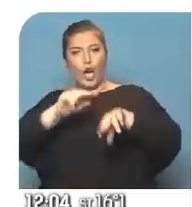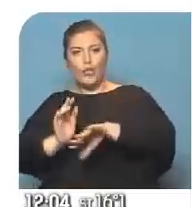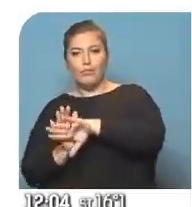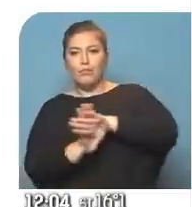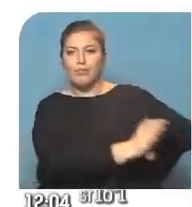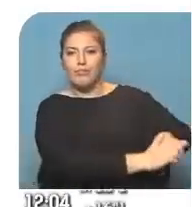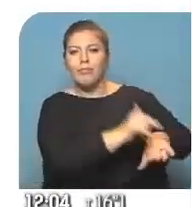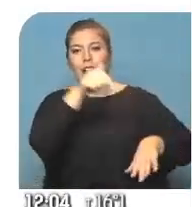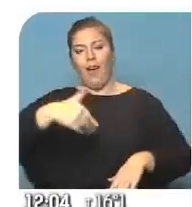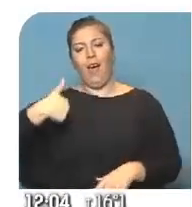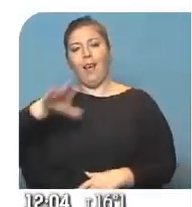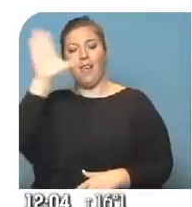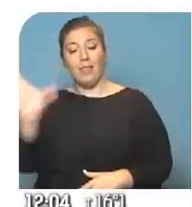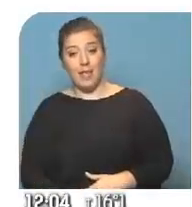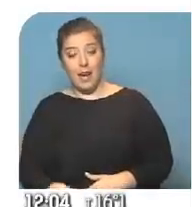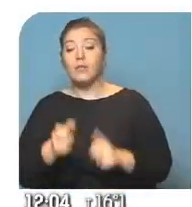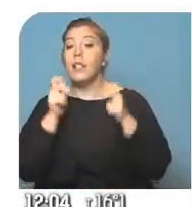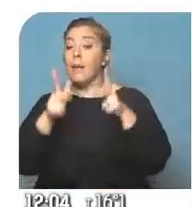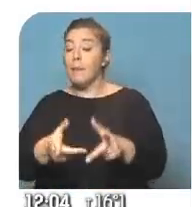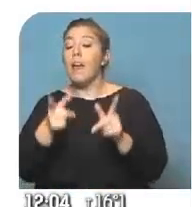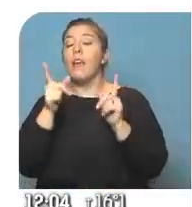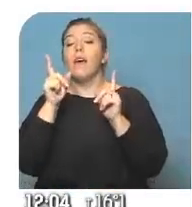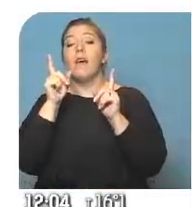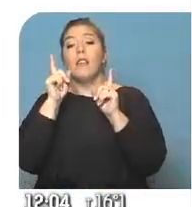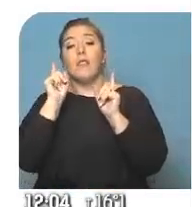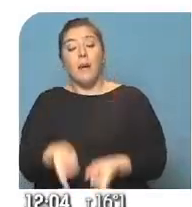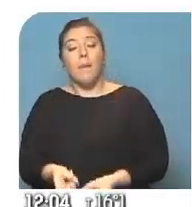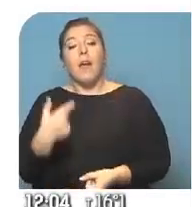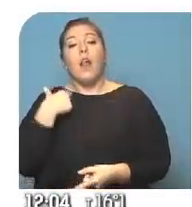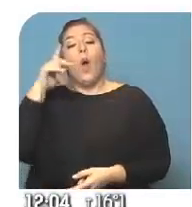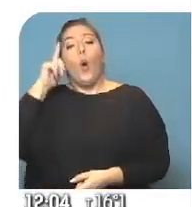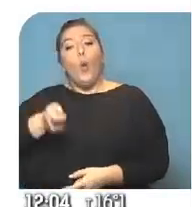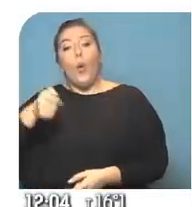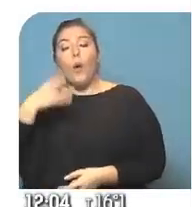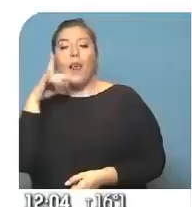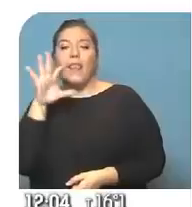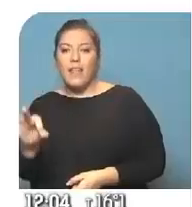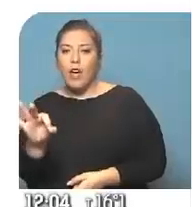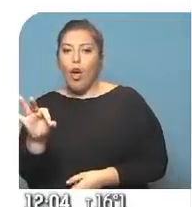nuestro país. También indica que el juez Claudio Bonadío se ha puesto el